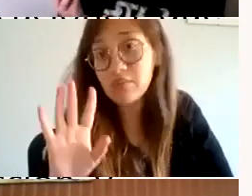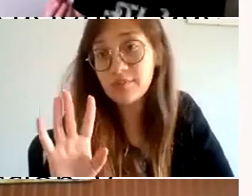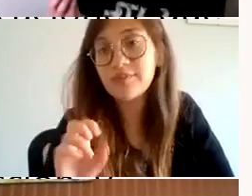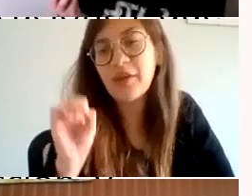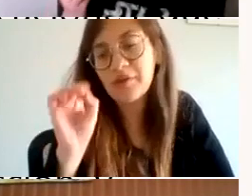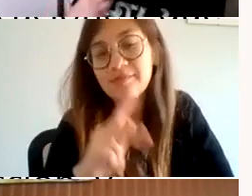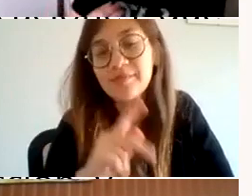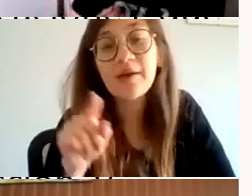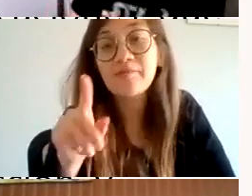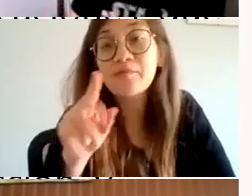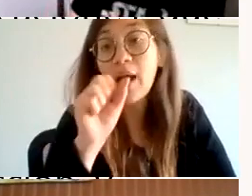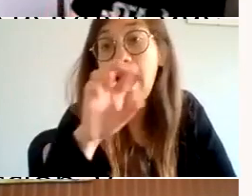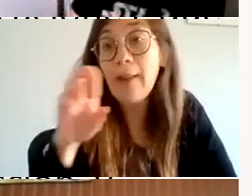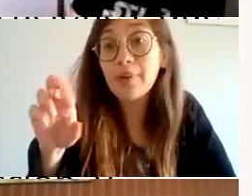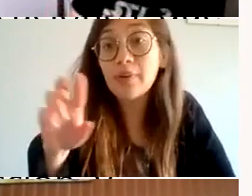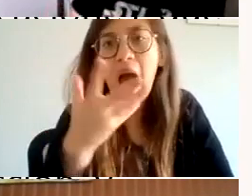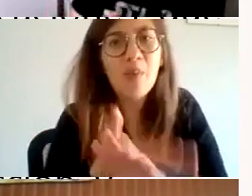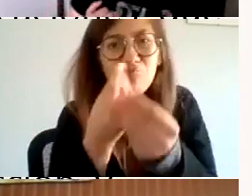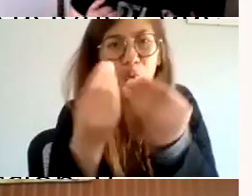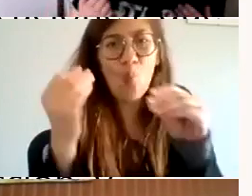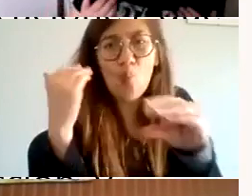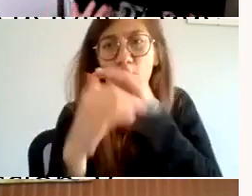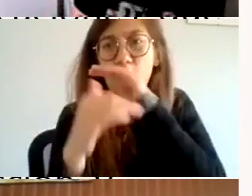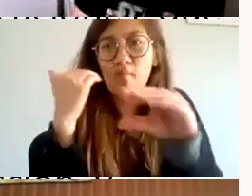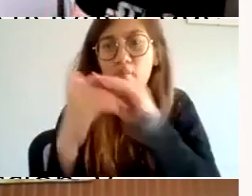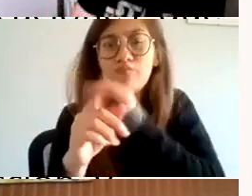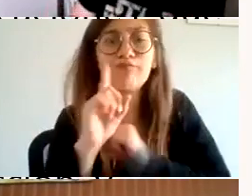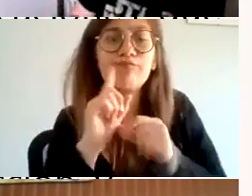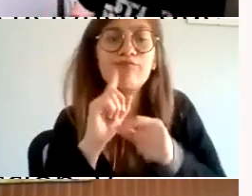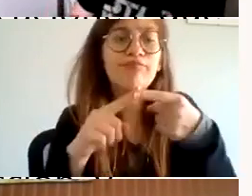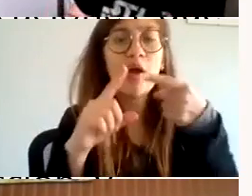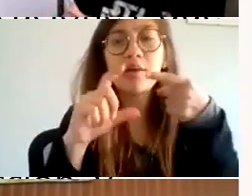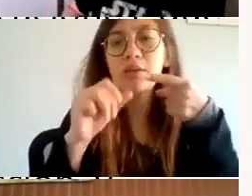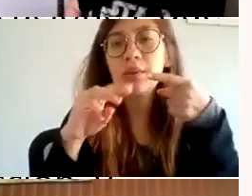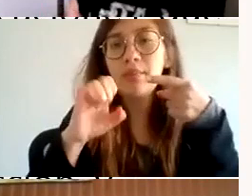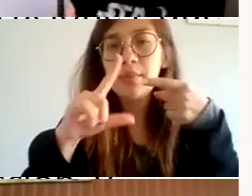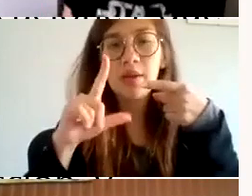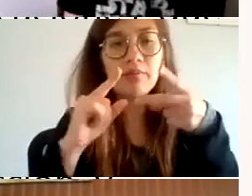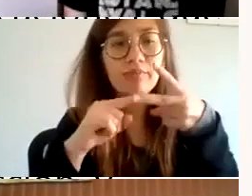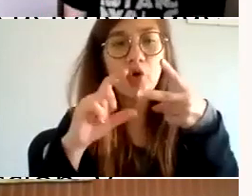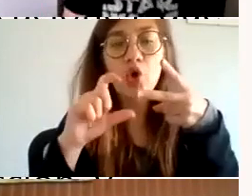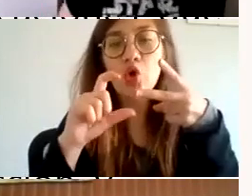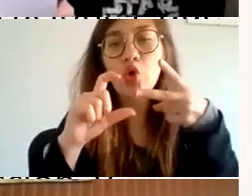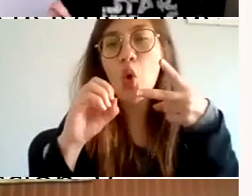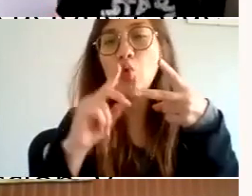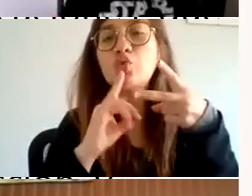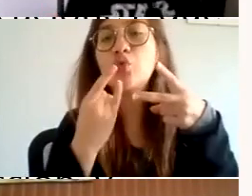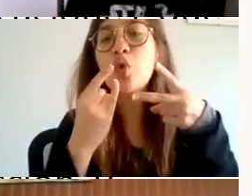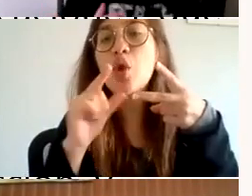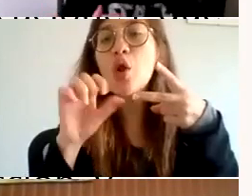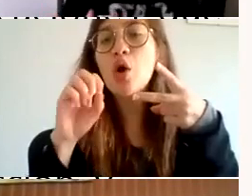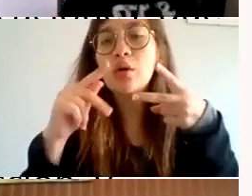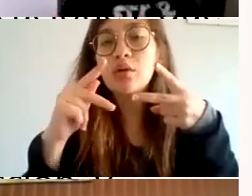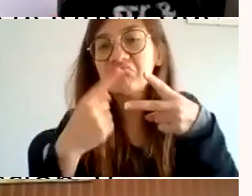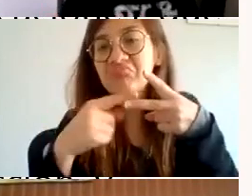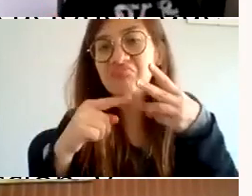la dirección de correo que te pertenece a ti. Pero uno hoy en día tiene servicios para poder crear correos nuevos, como por ejemplo los dos que están